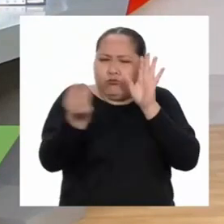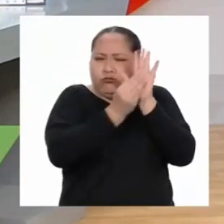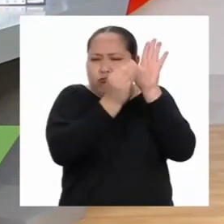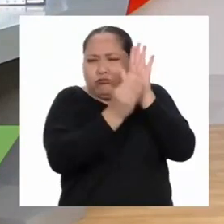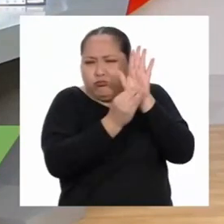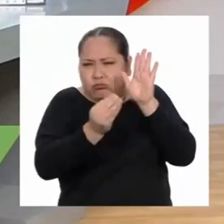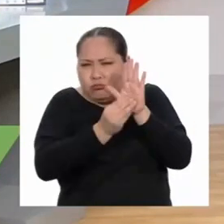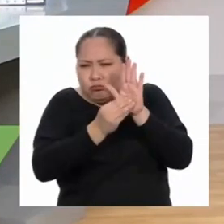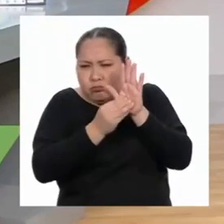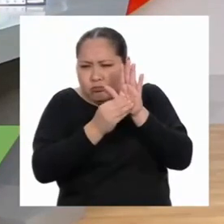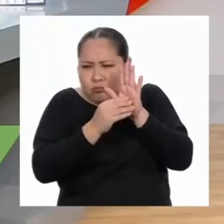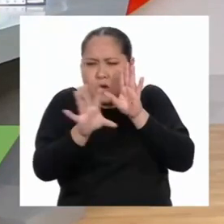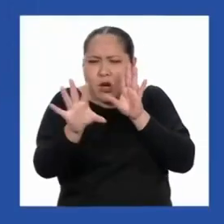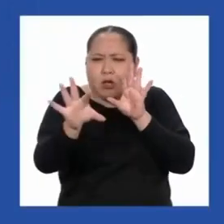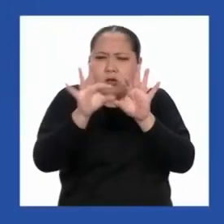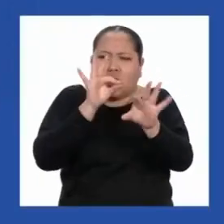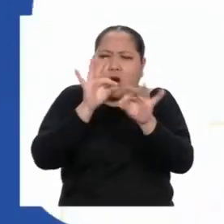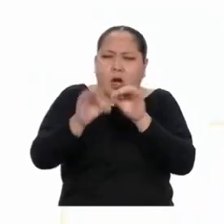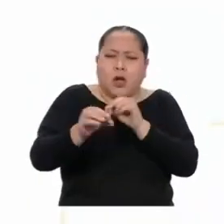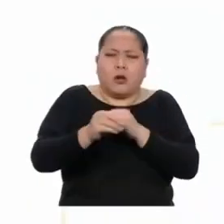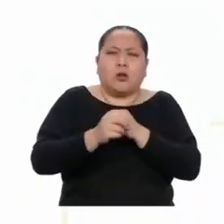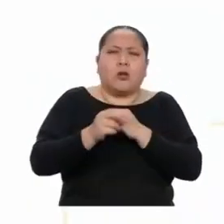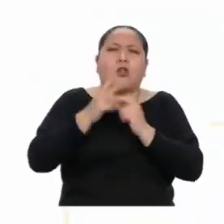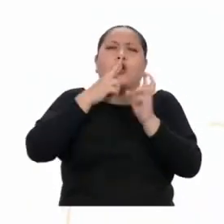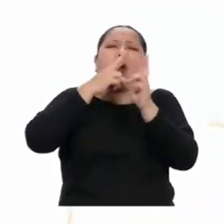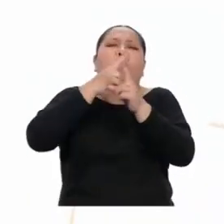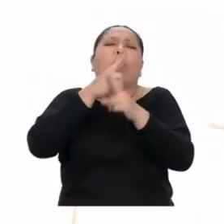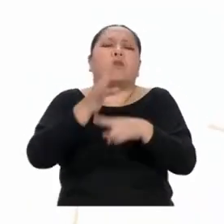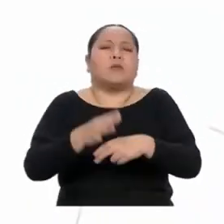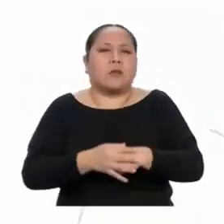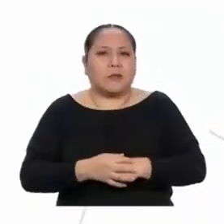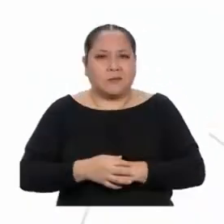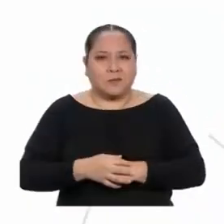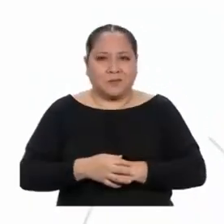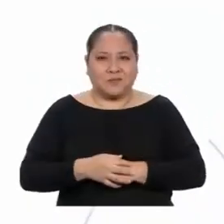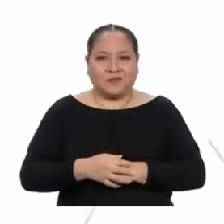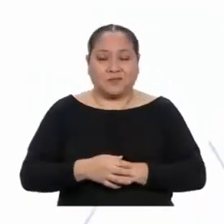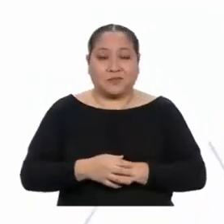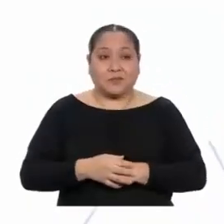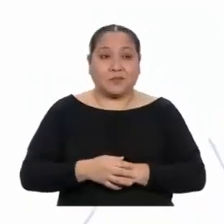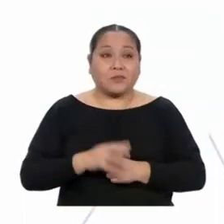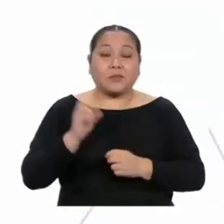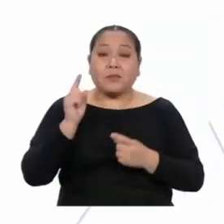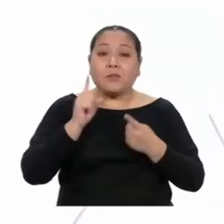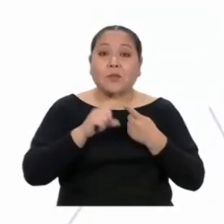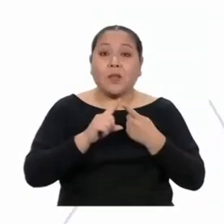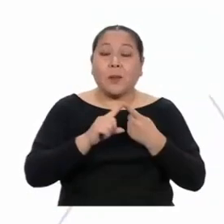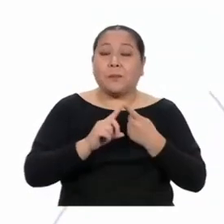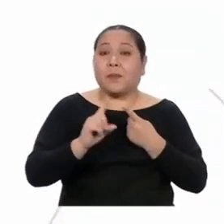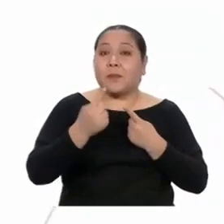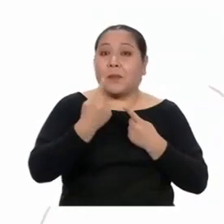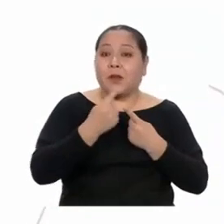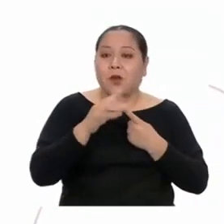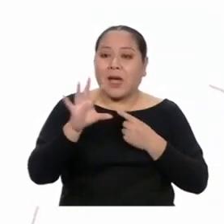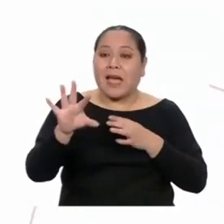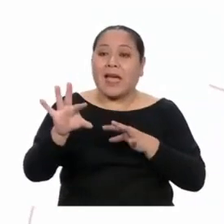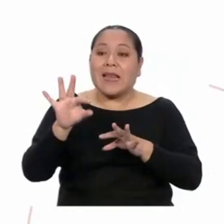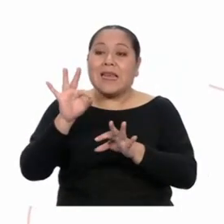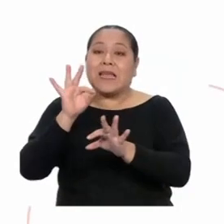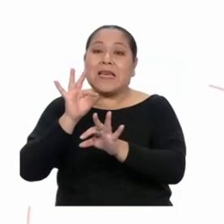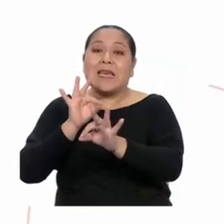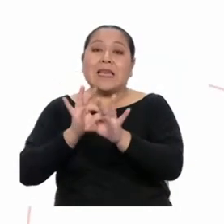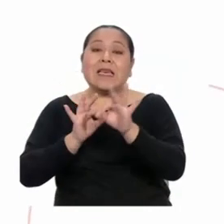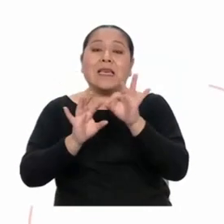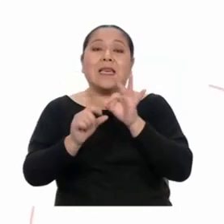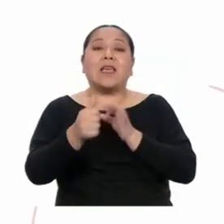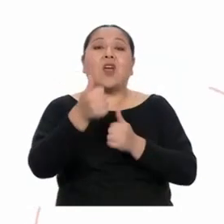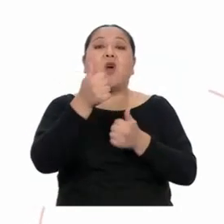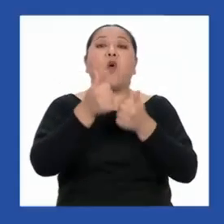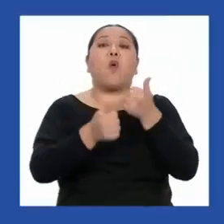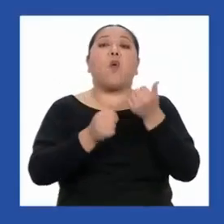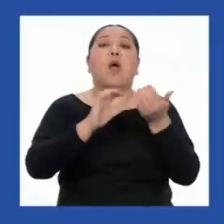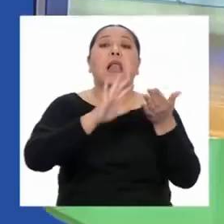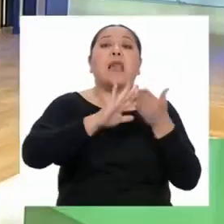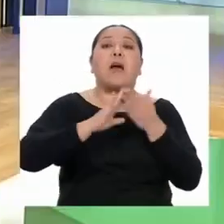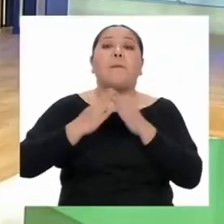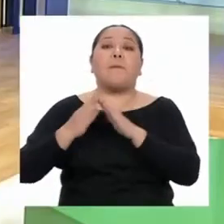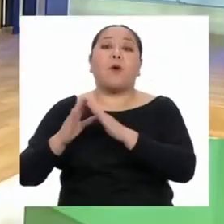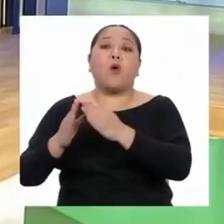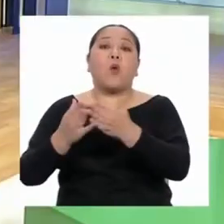para extraer conclusiones. El paso número 1 es elegir y delimitar cuidadosamente la población de